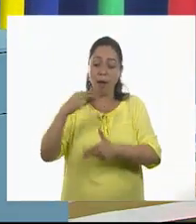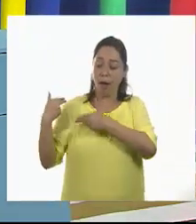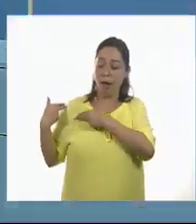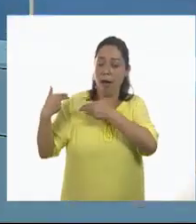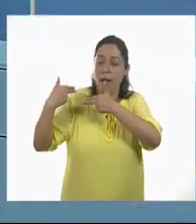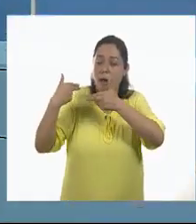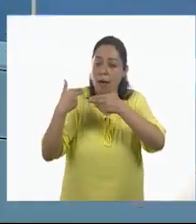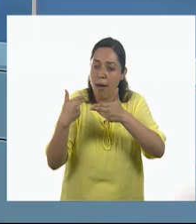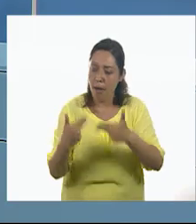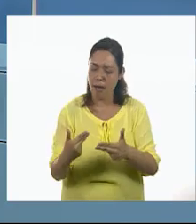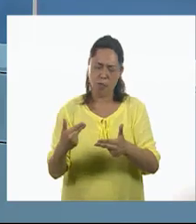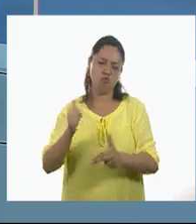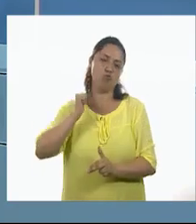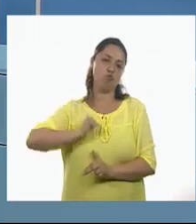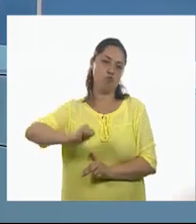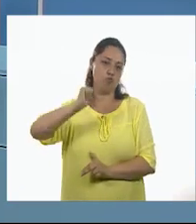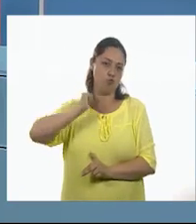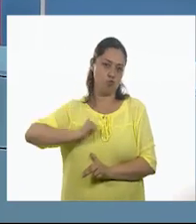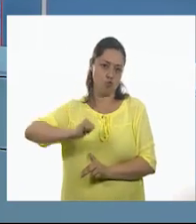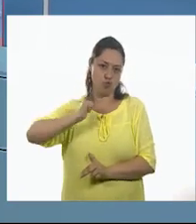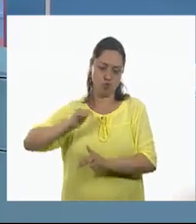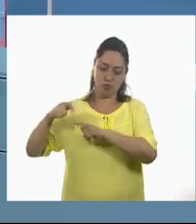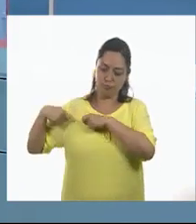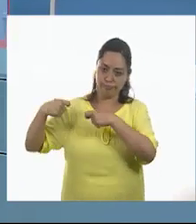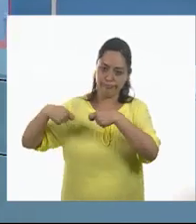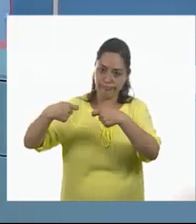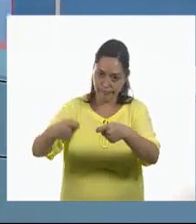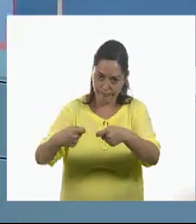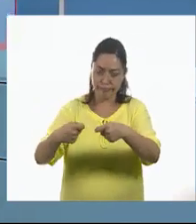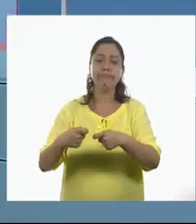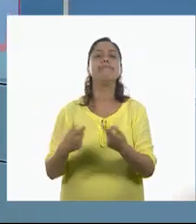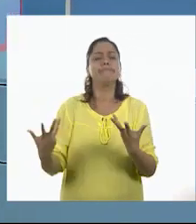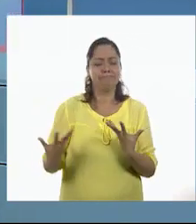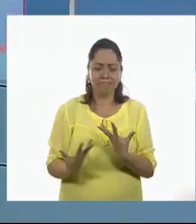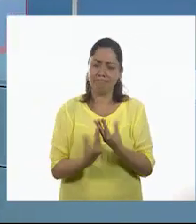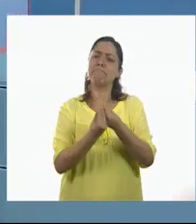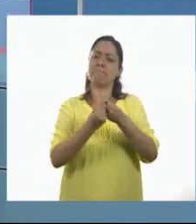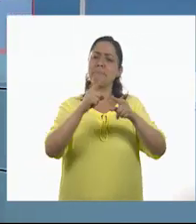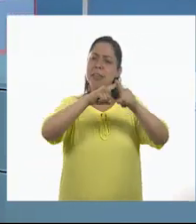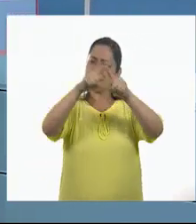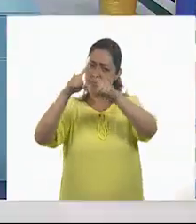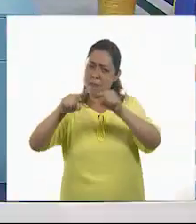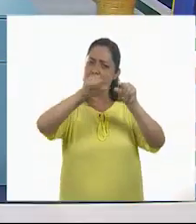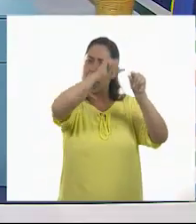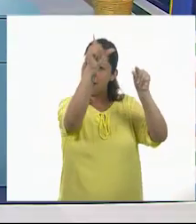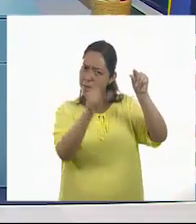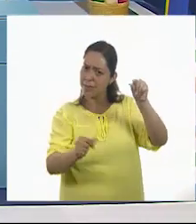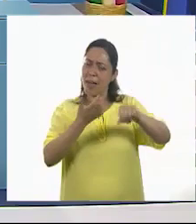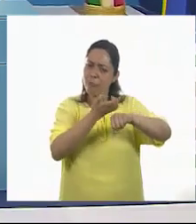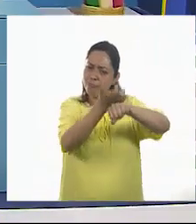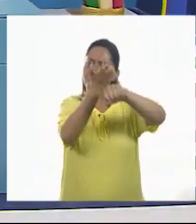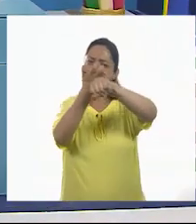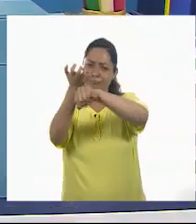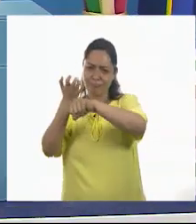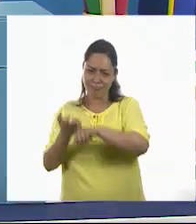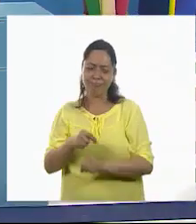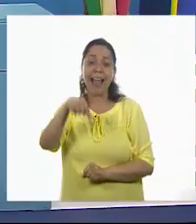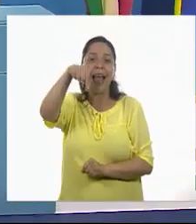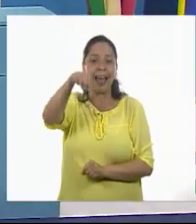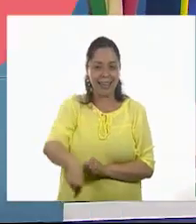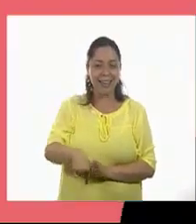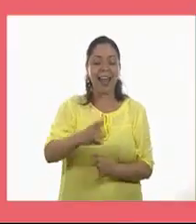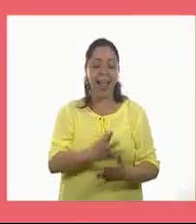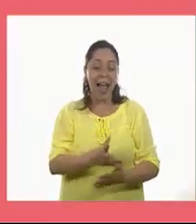cuenta. Acompáñenos a descubrir otros estados asombrosos de nuestro país en Aprendiendo a Amar a